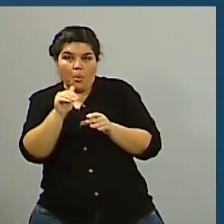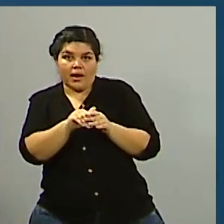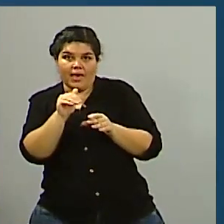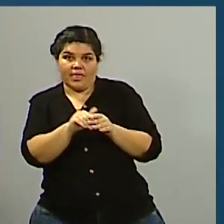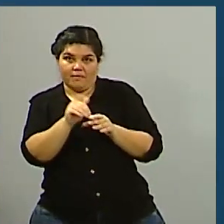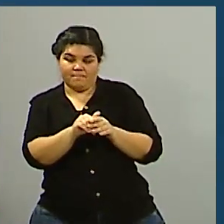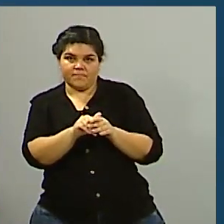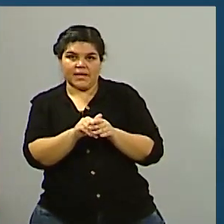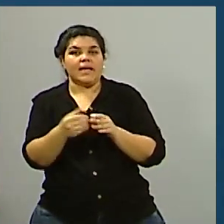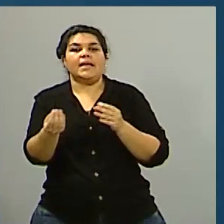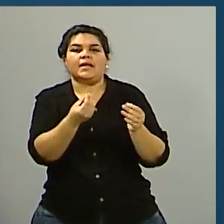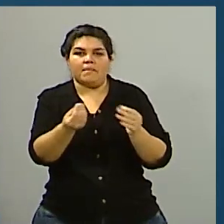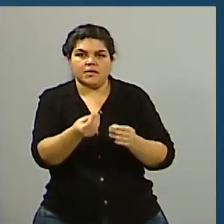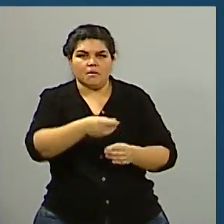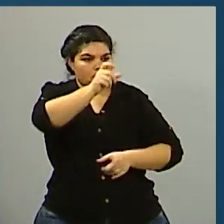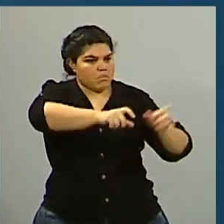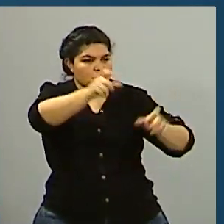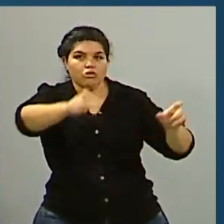registrar porque pierde